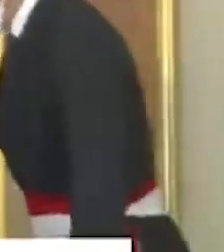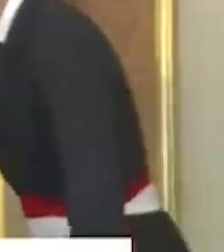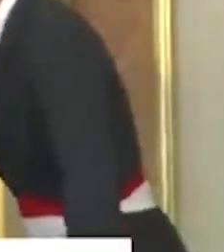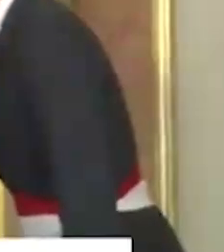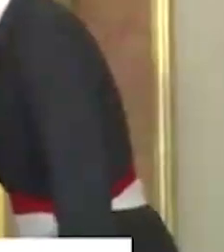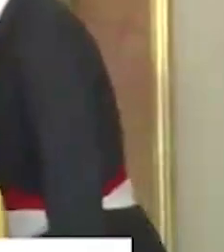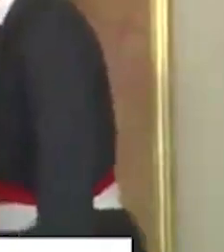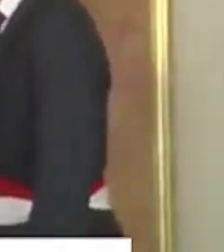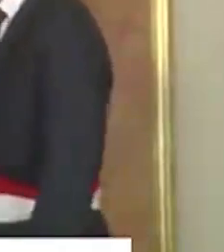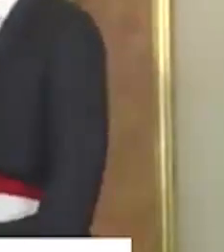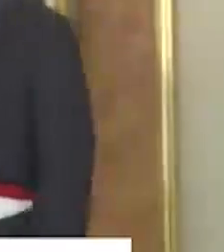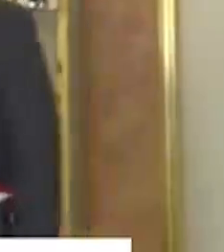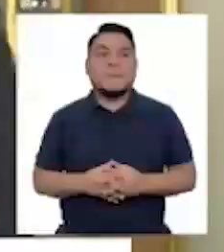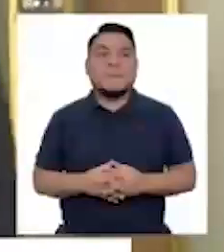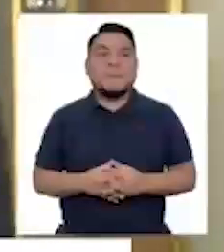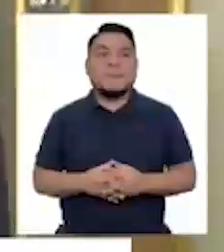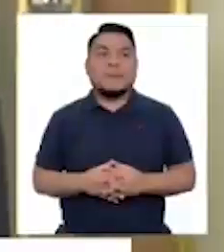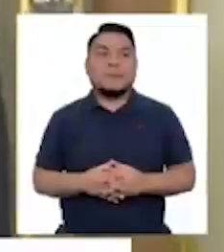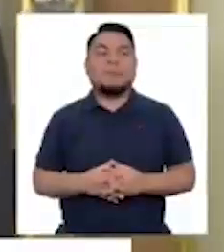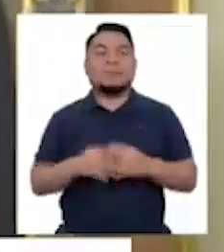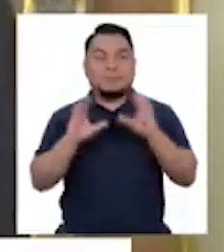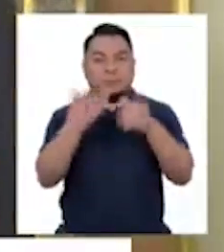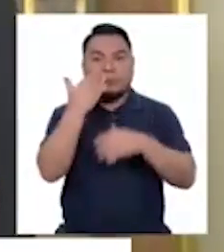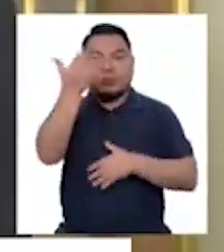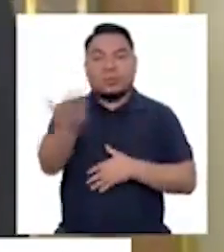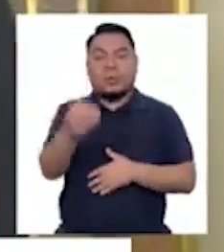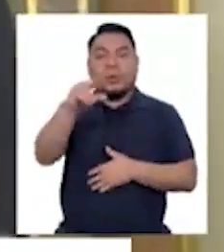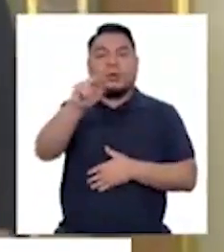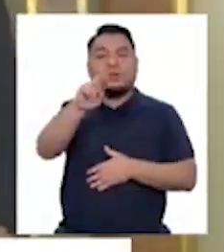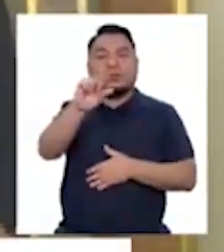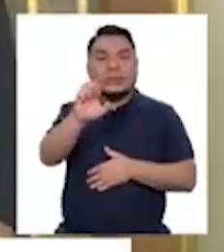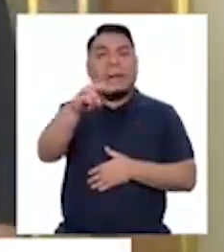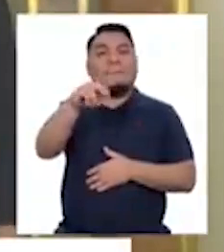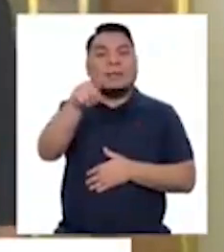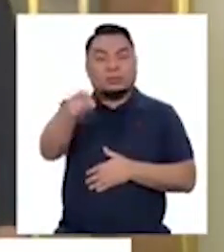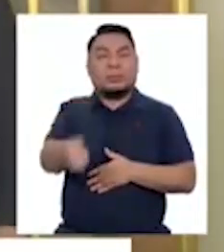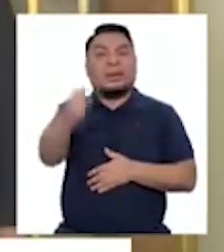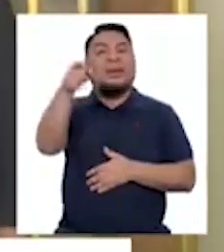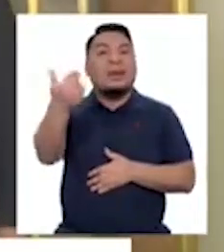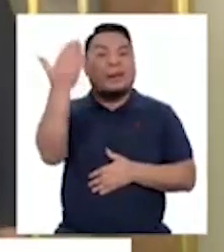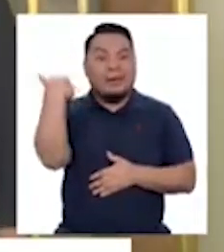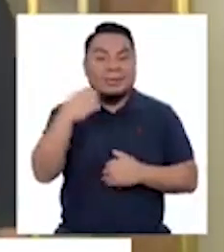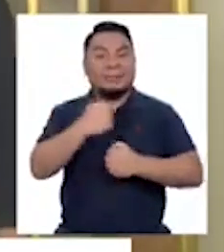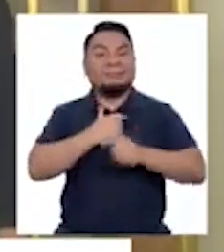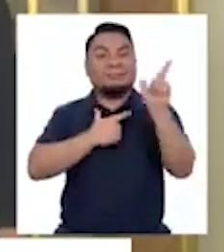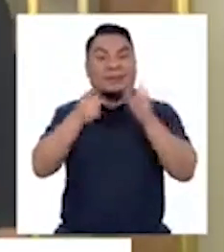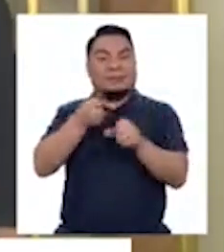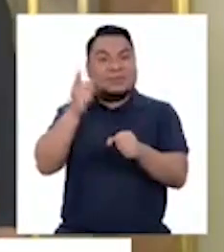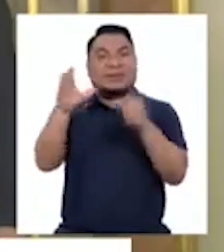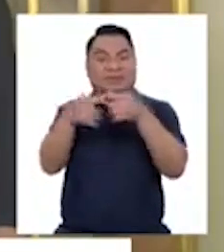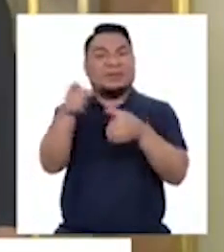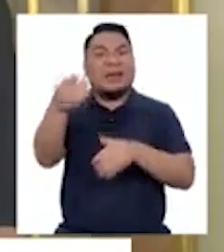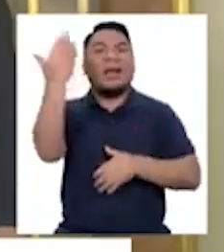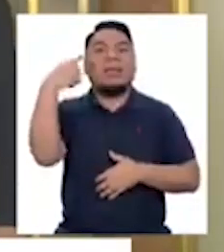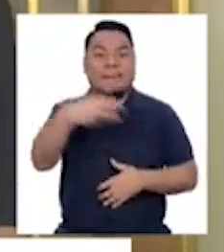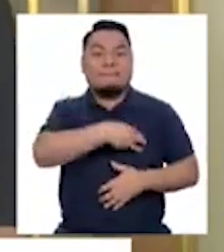Asume la presidencia del Consejo de Ministros Walter Royes Martos Ruiz, general del ejército peruano en condición de retiro. Se ha